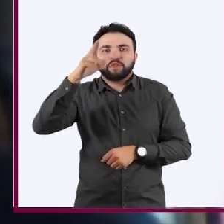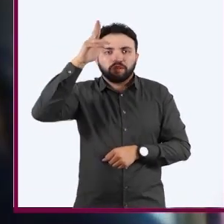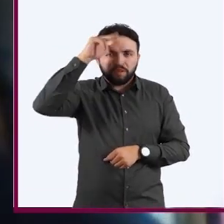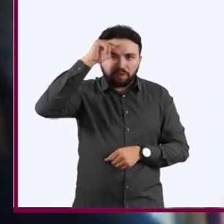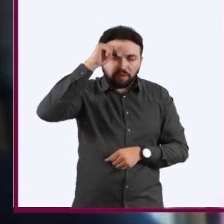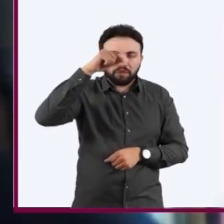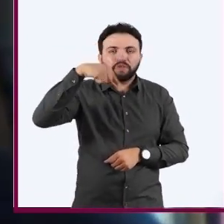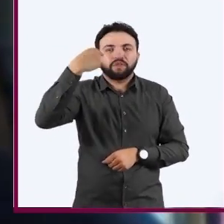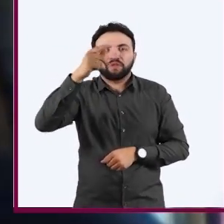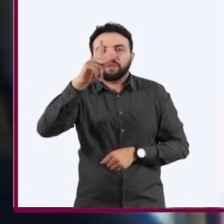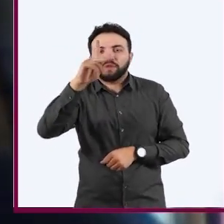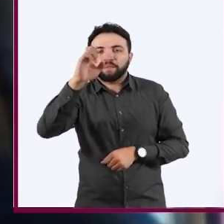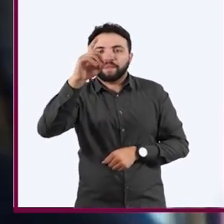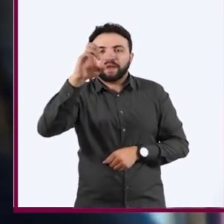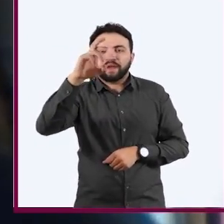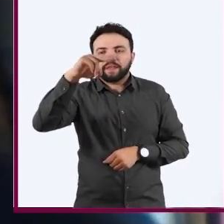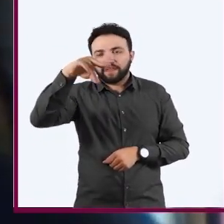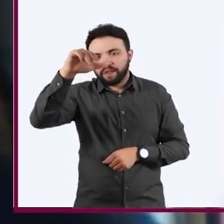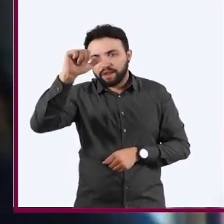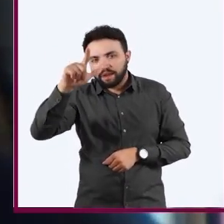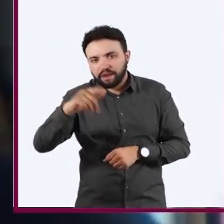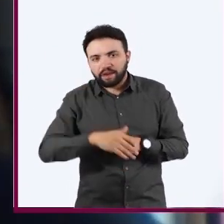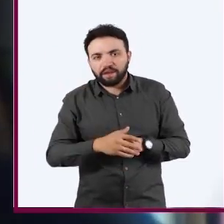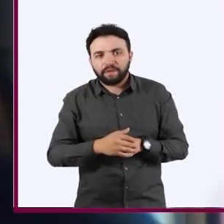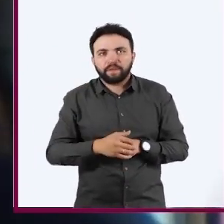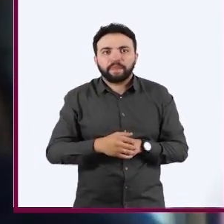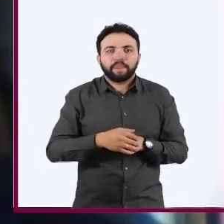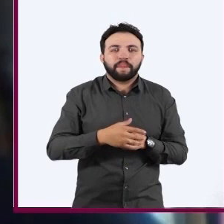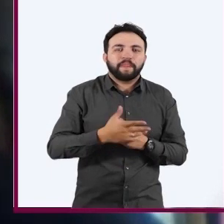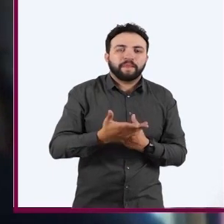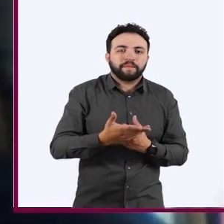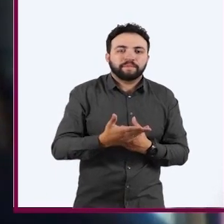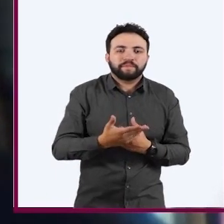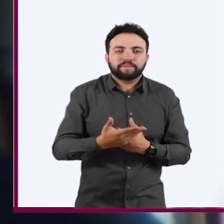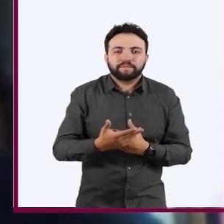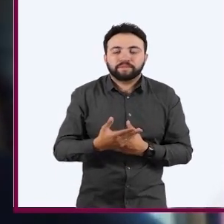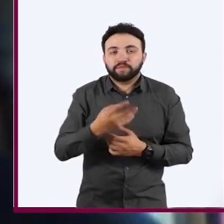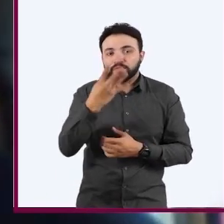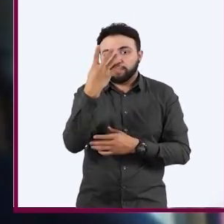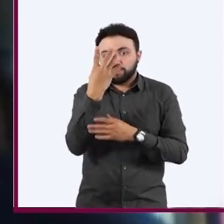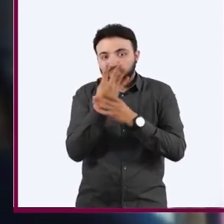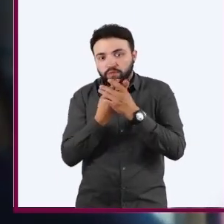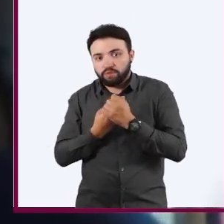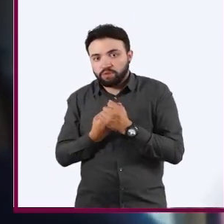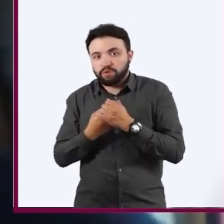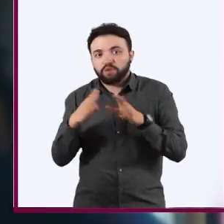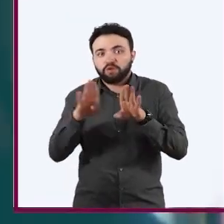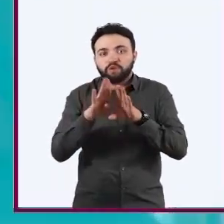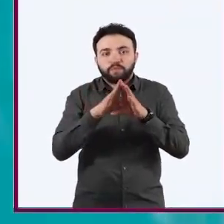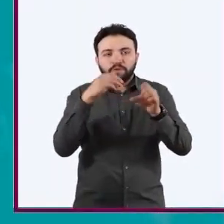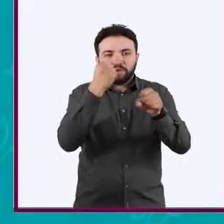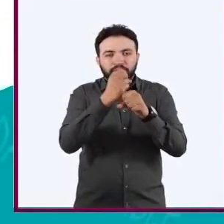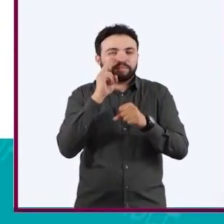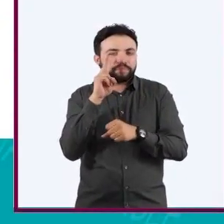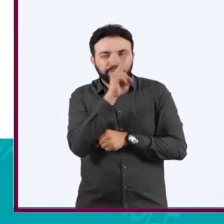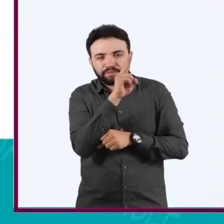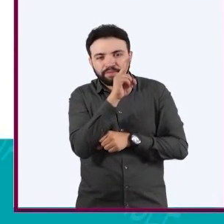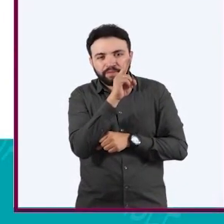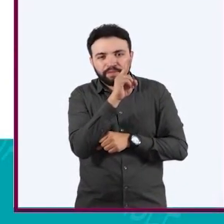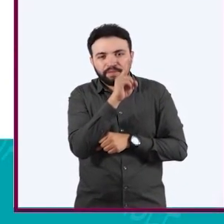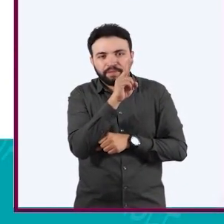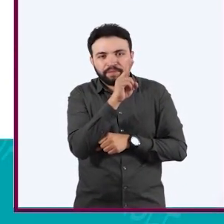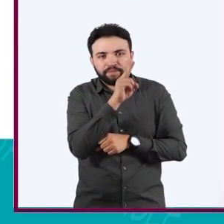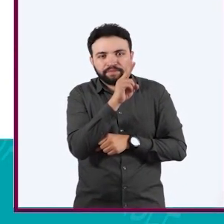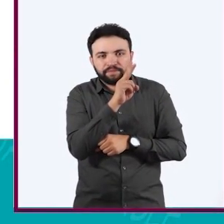conejo, pedernal y caña, conejo y casa, que son los 4 glifos de año. Eso es lo que